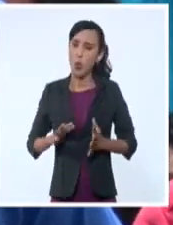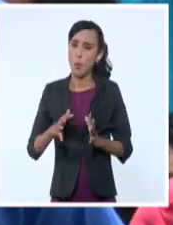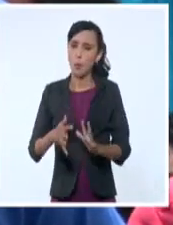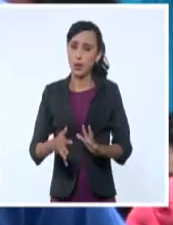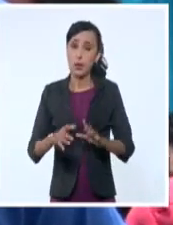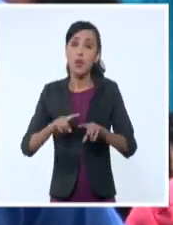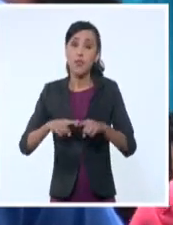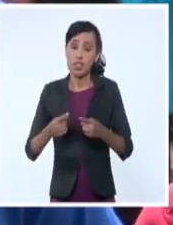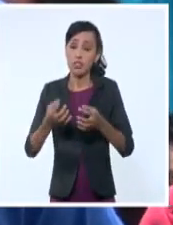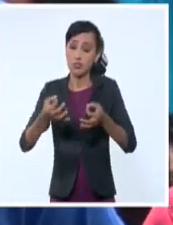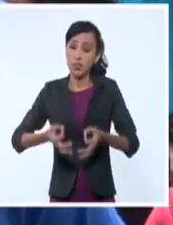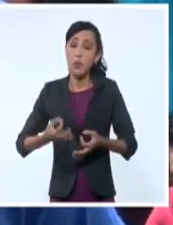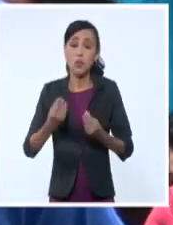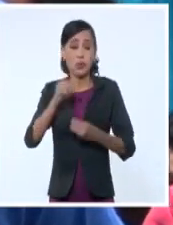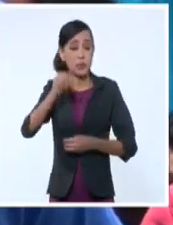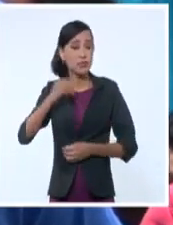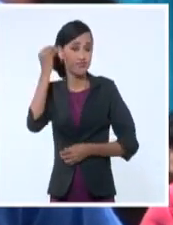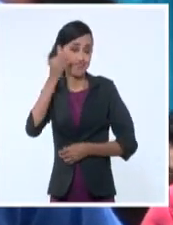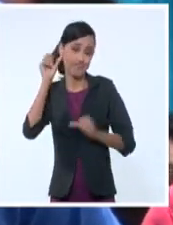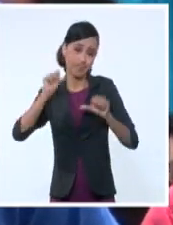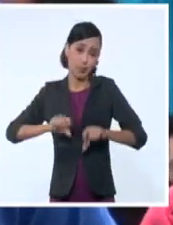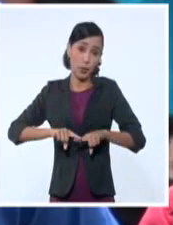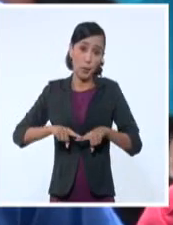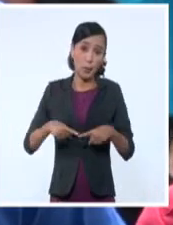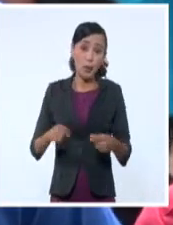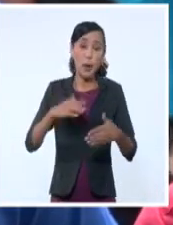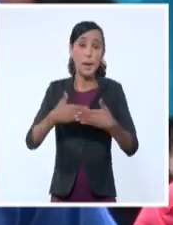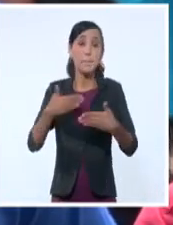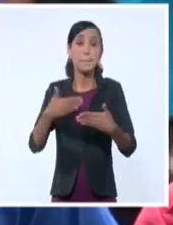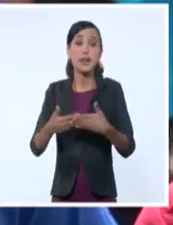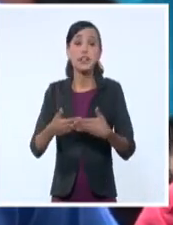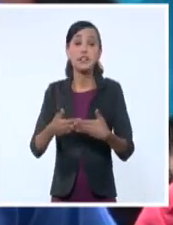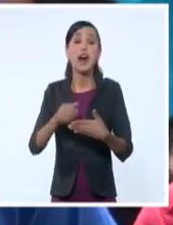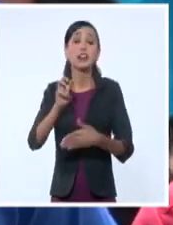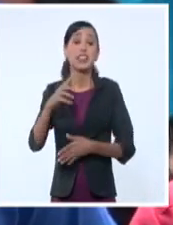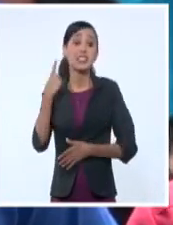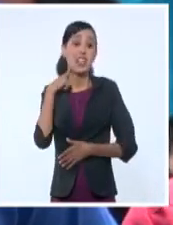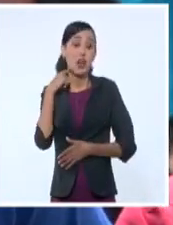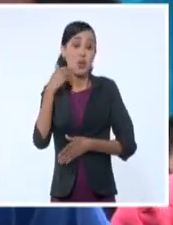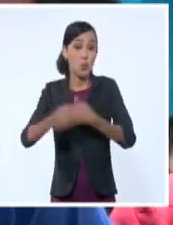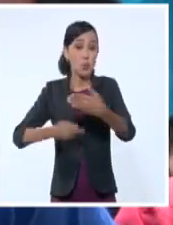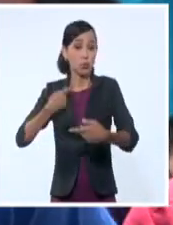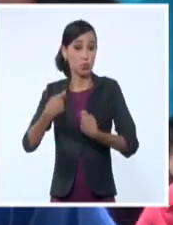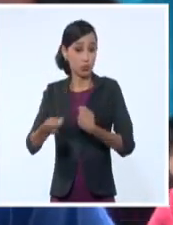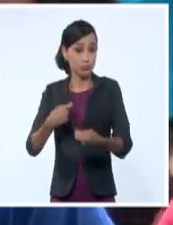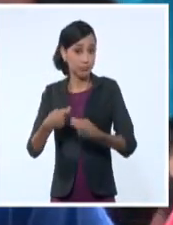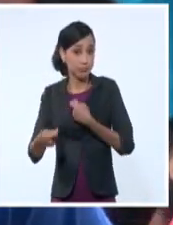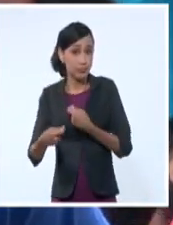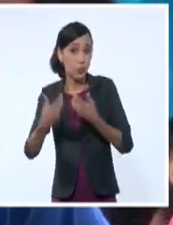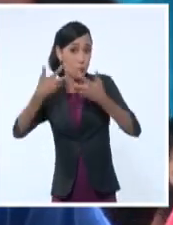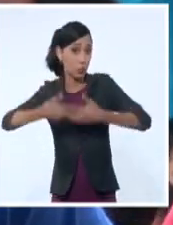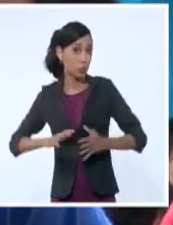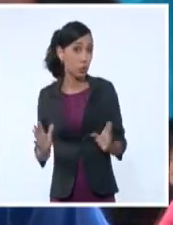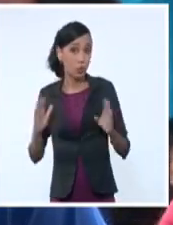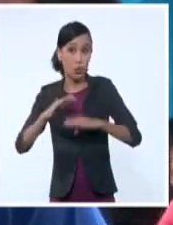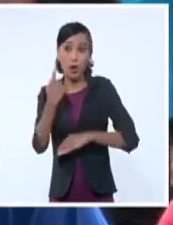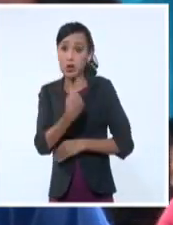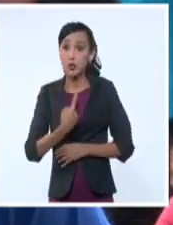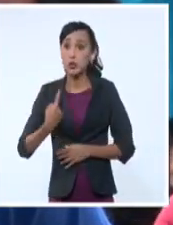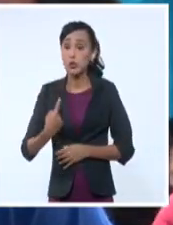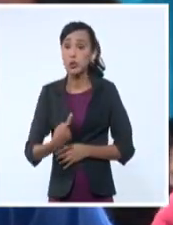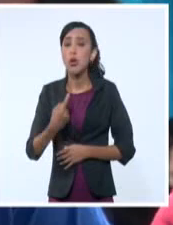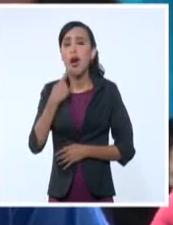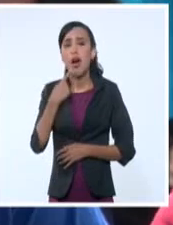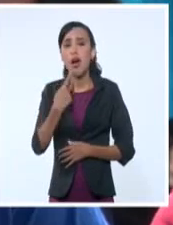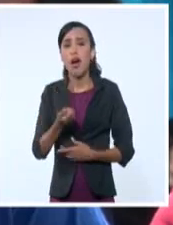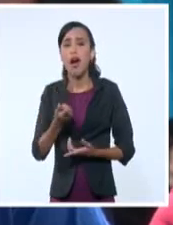que existan criterios negativos. Estamos hablando de una empresa que lleva ya 3 años en un proceso inversionista sin producir. Hemos enfrentado y se ha